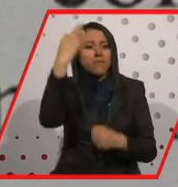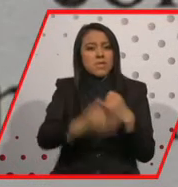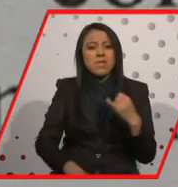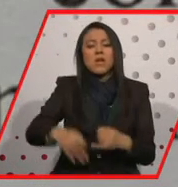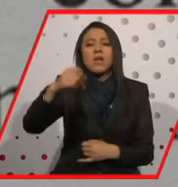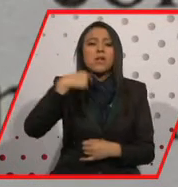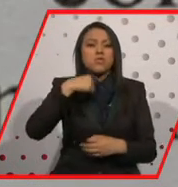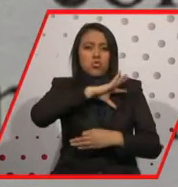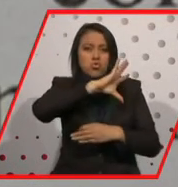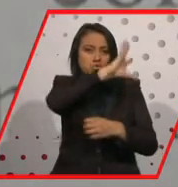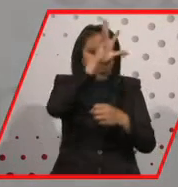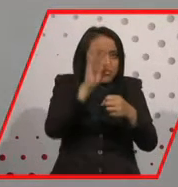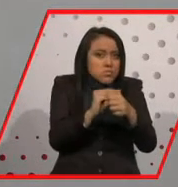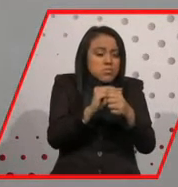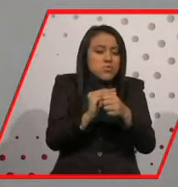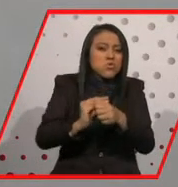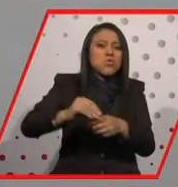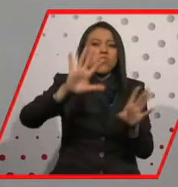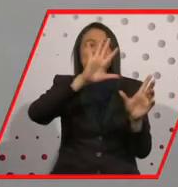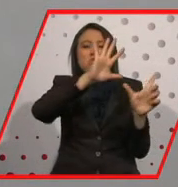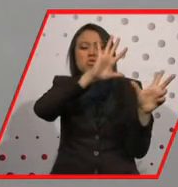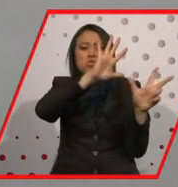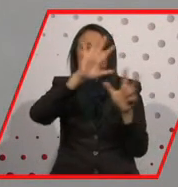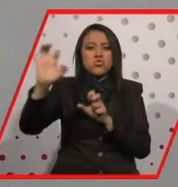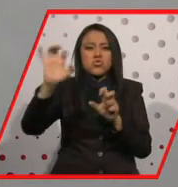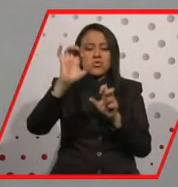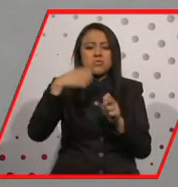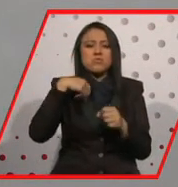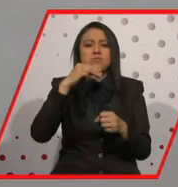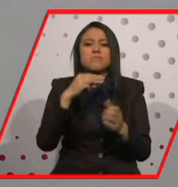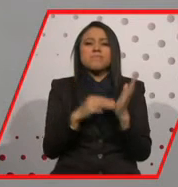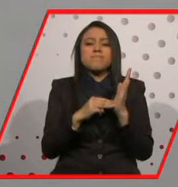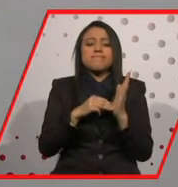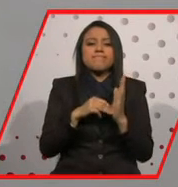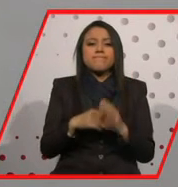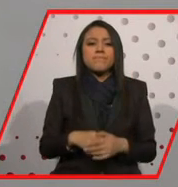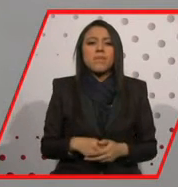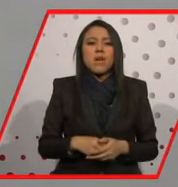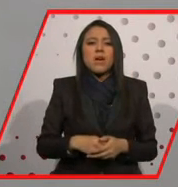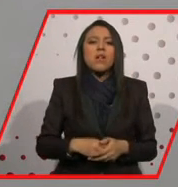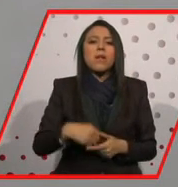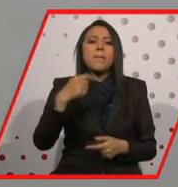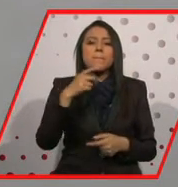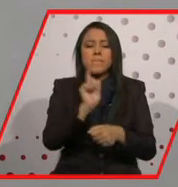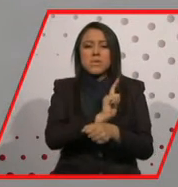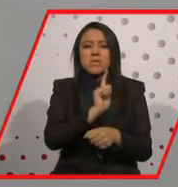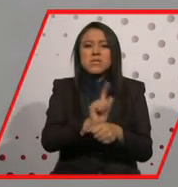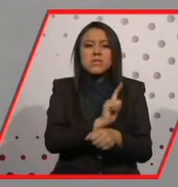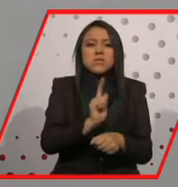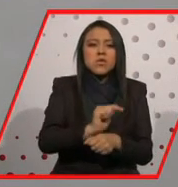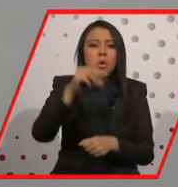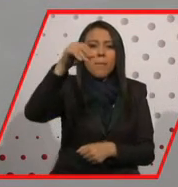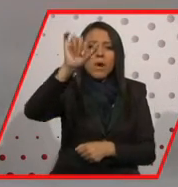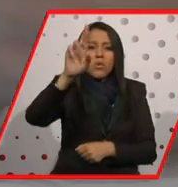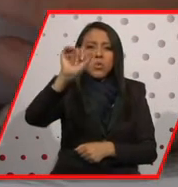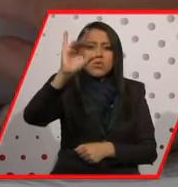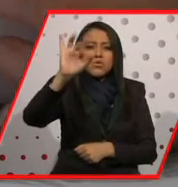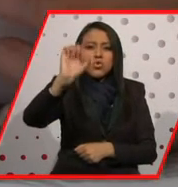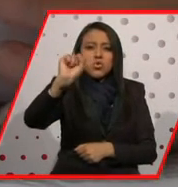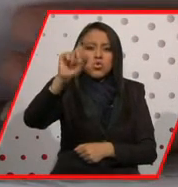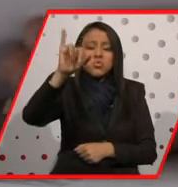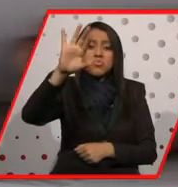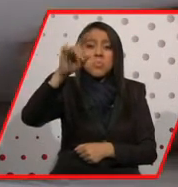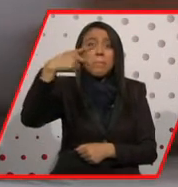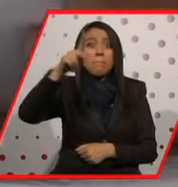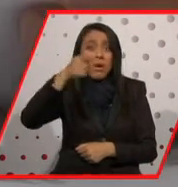de 800,000 pesos. Todo esto al licenciado Marco Antonio Daniel Unda Ortiz, y a la fecha no se ha entregado dicho inmueble. Me ha